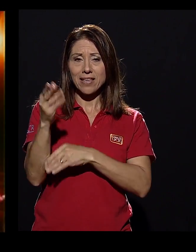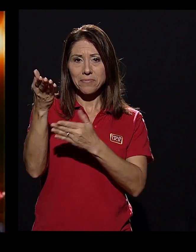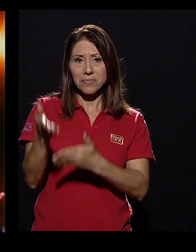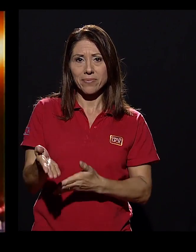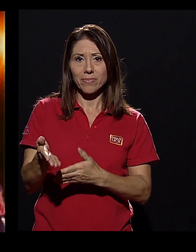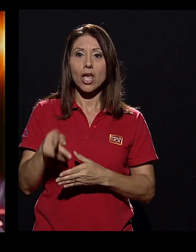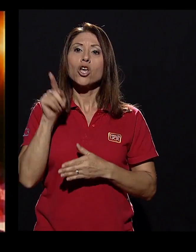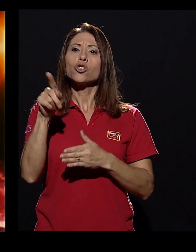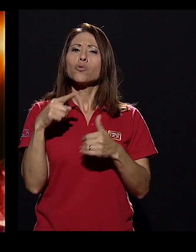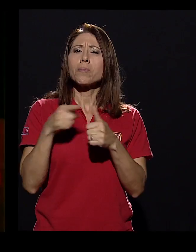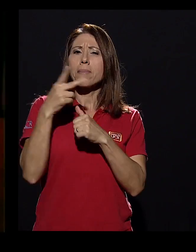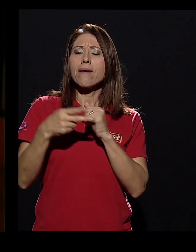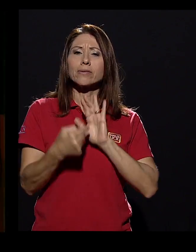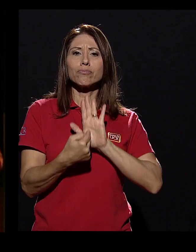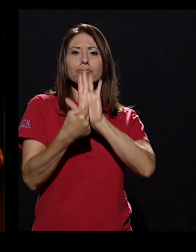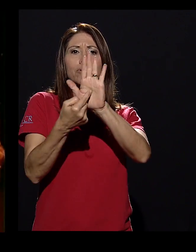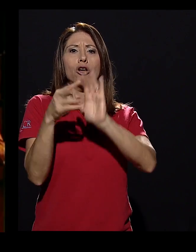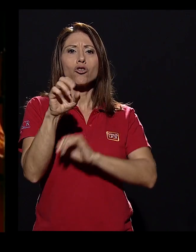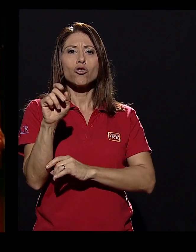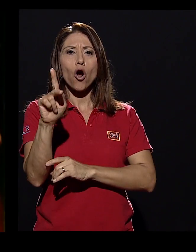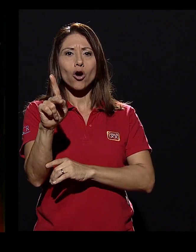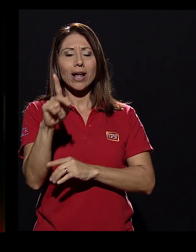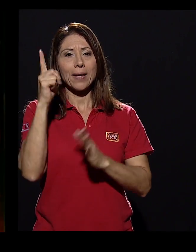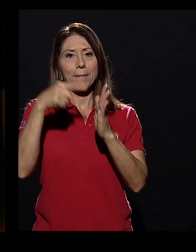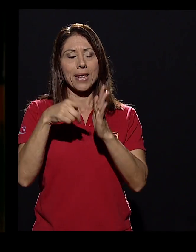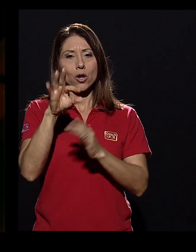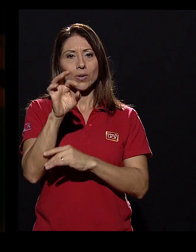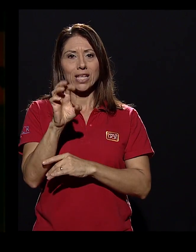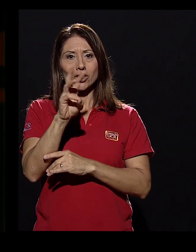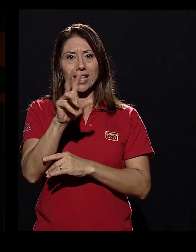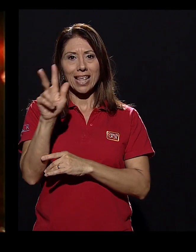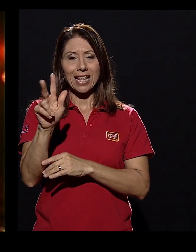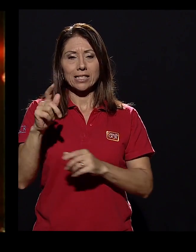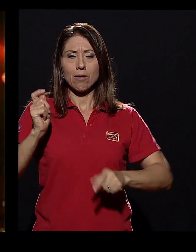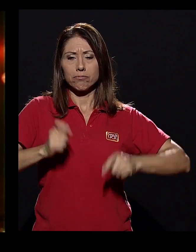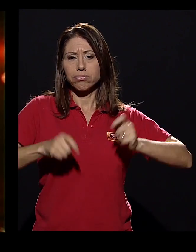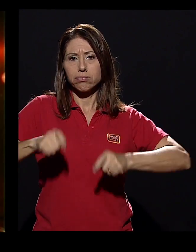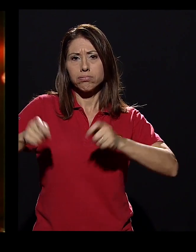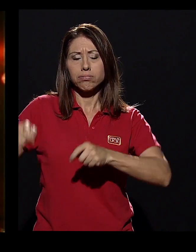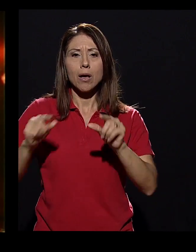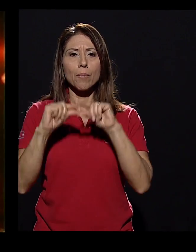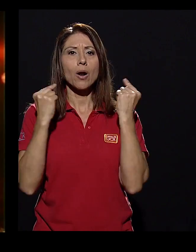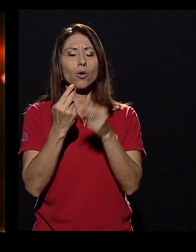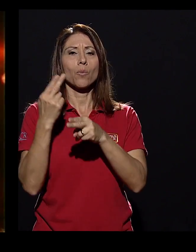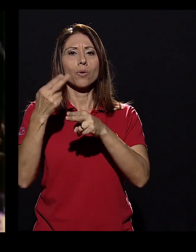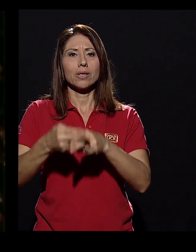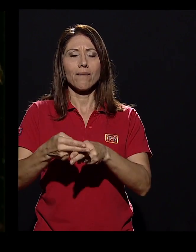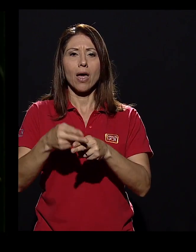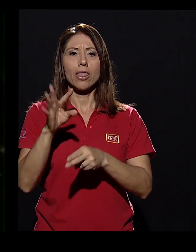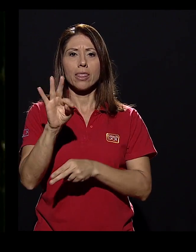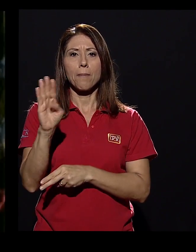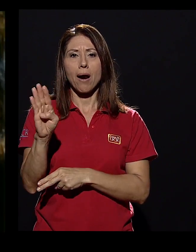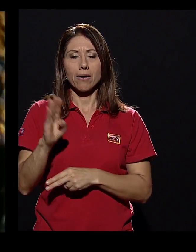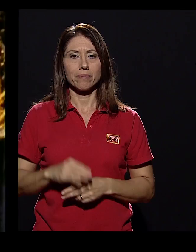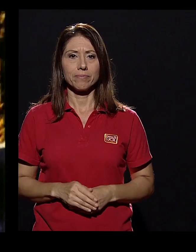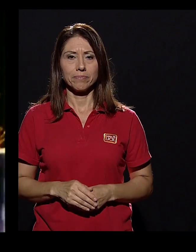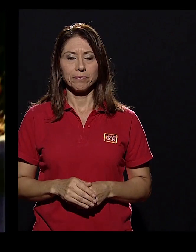Su debut en el rock fue en 1963, tocando la batería para un grupo llamado The Barn.